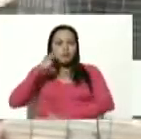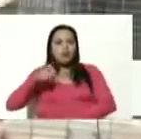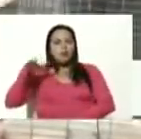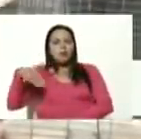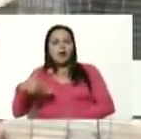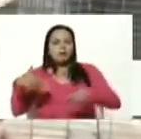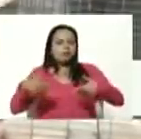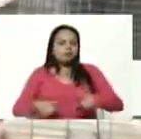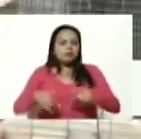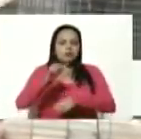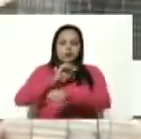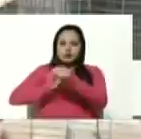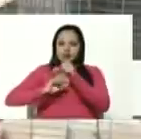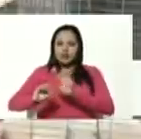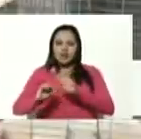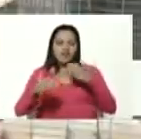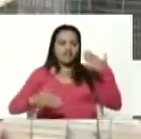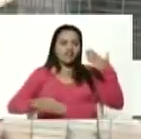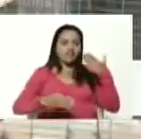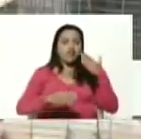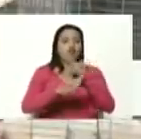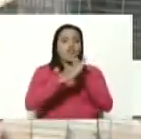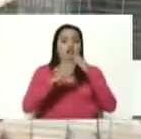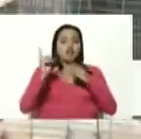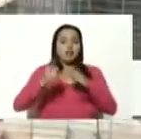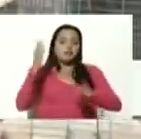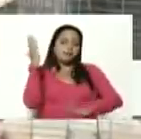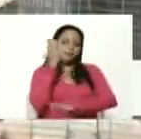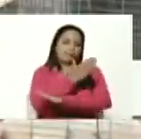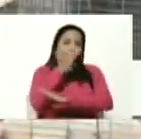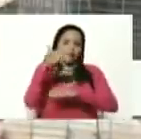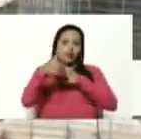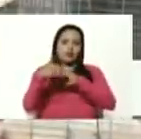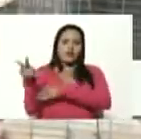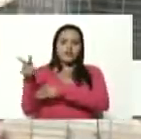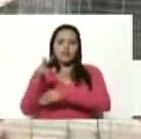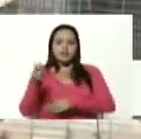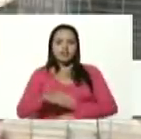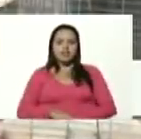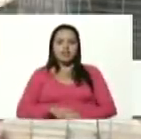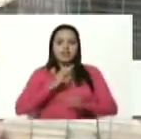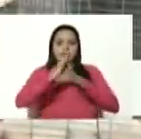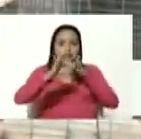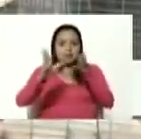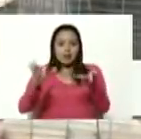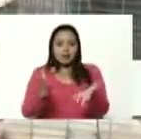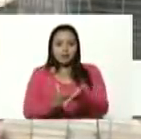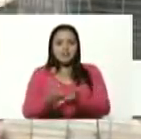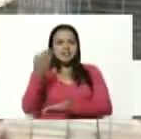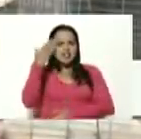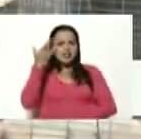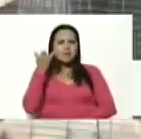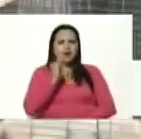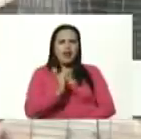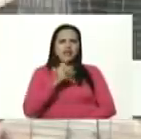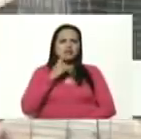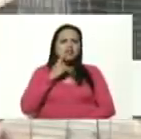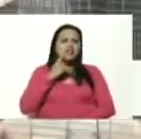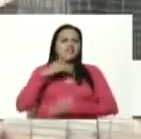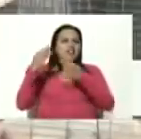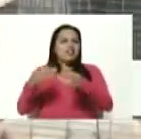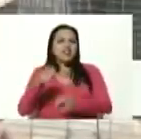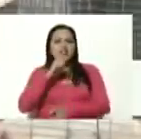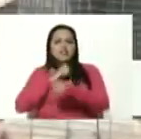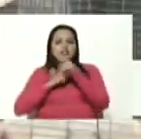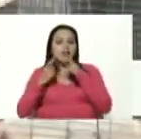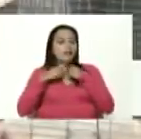resistir, enfrentar el bloqueo, las medidas coercitivas unilaterales y la pandemia, que sabemos que impone una realidad difícil, pero que no